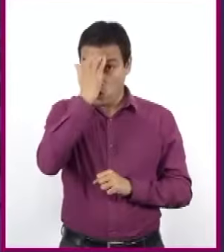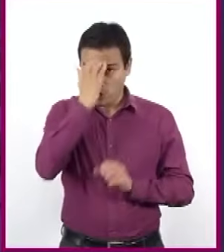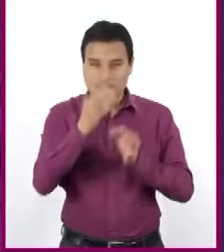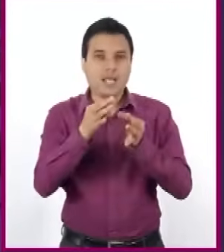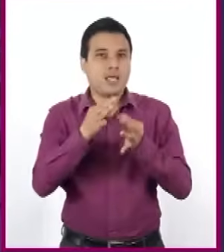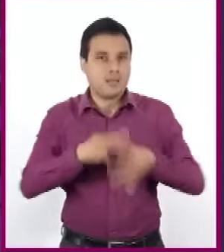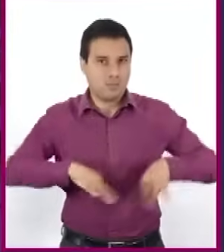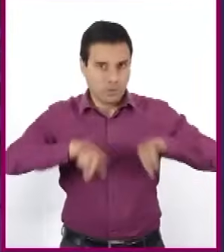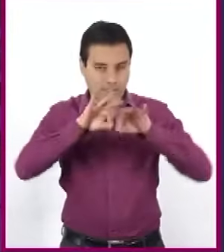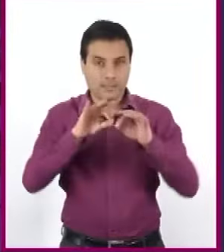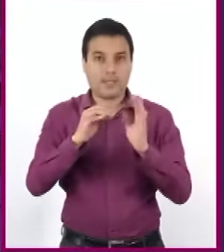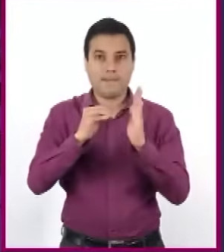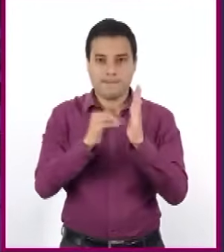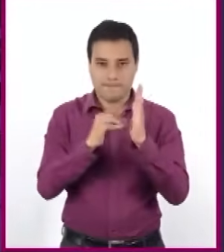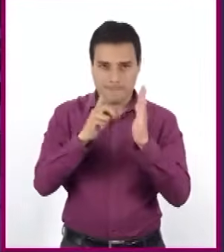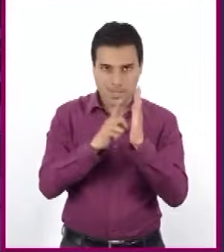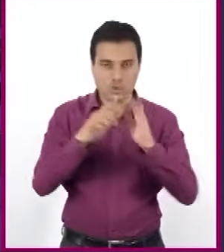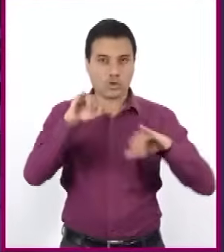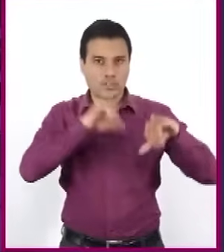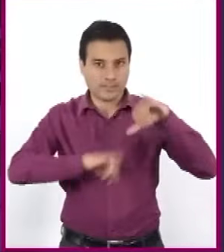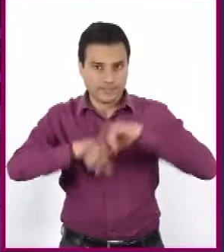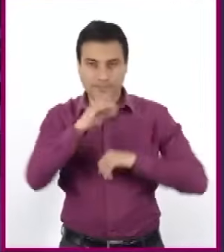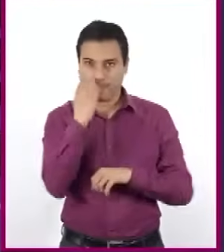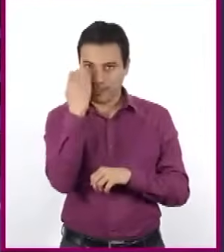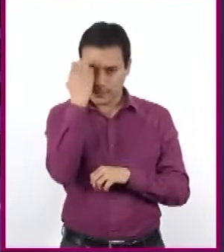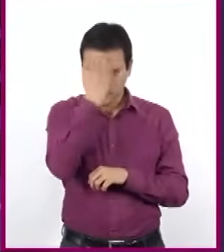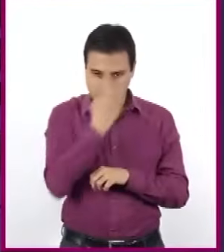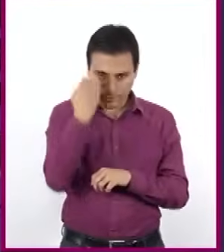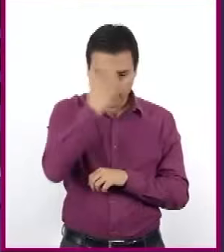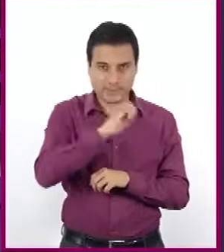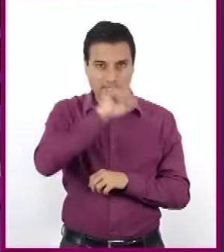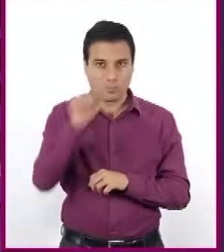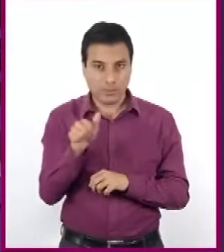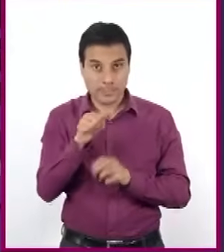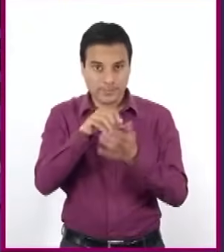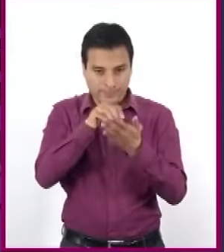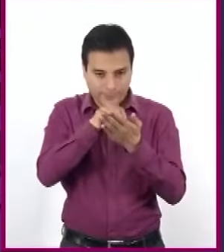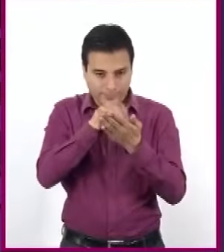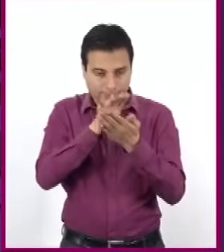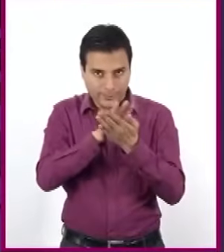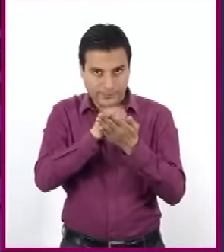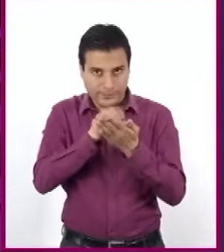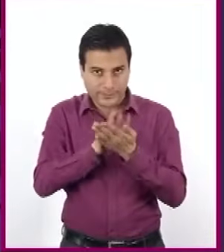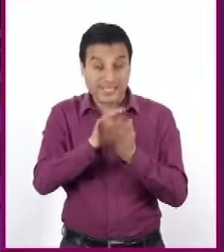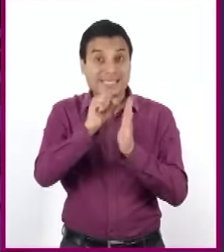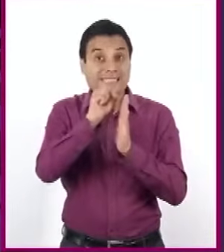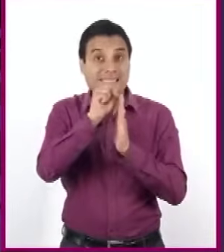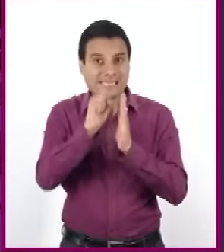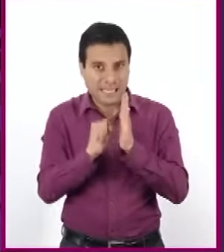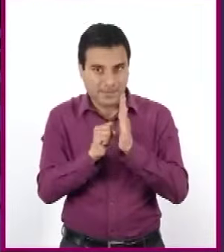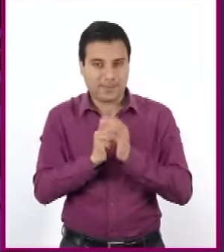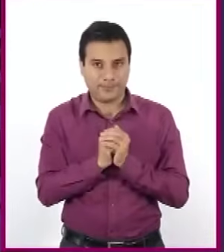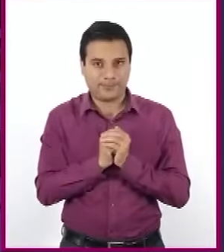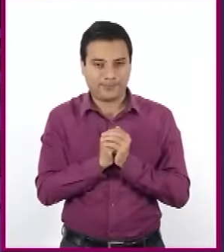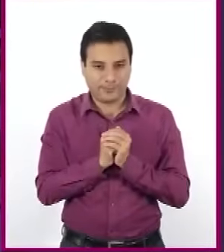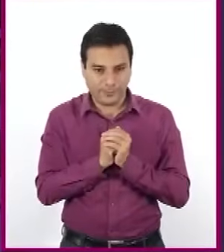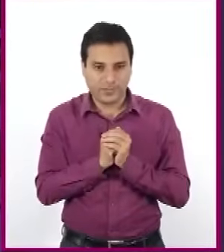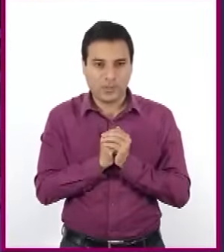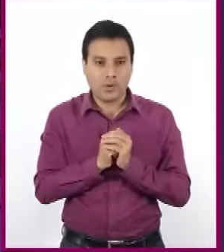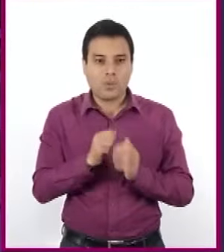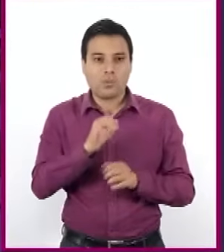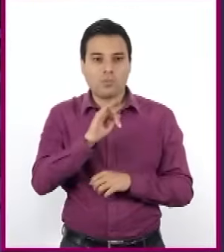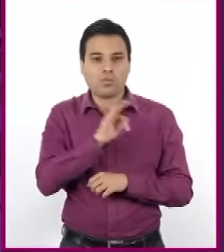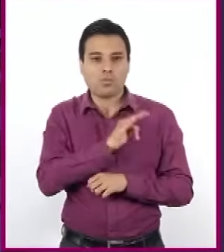metodología científica, el análisis y la sistematización de resultados, aplicado por Cannizzaro al identificar